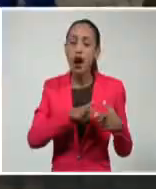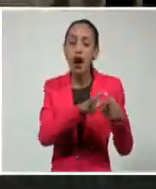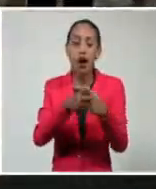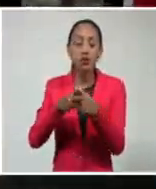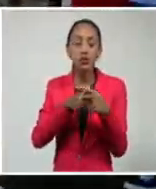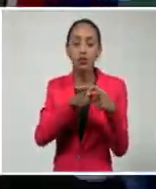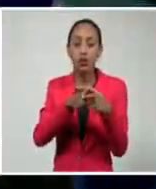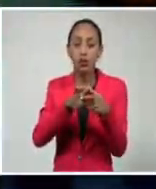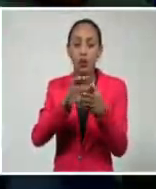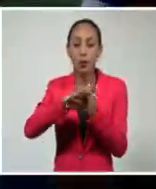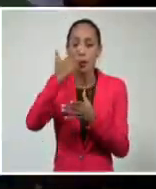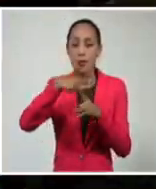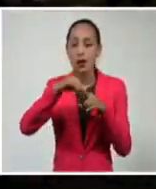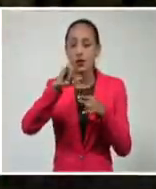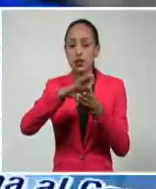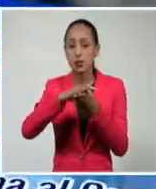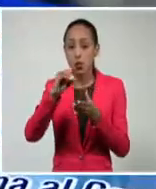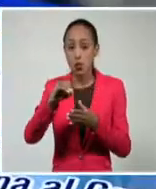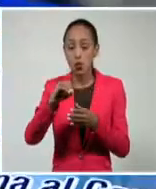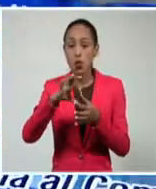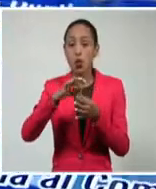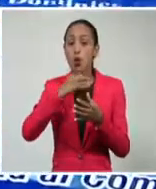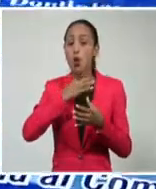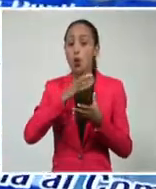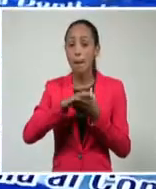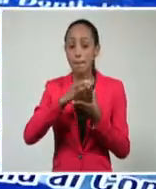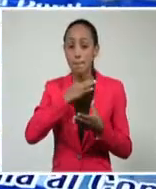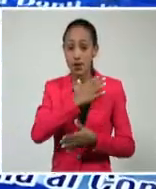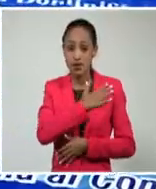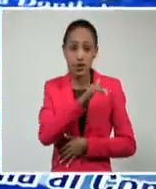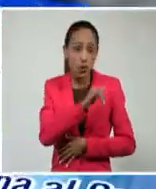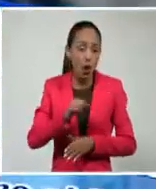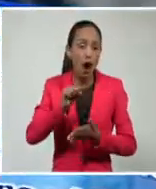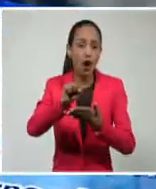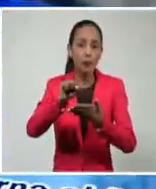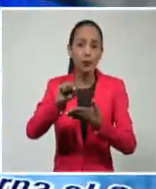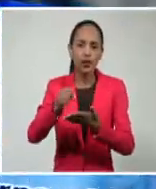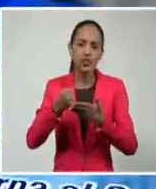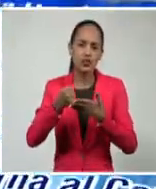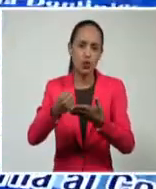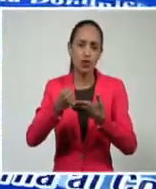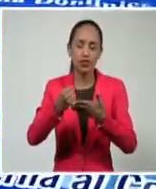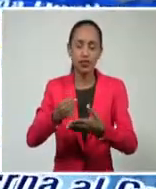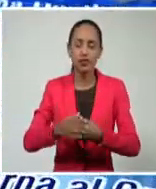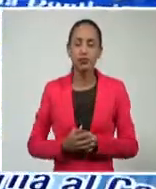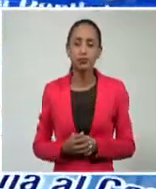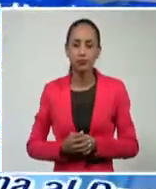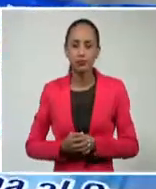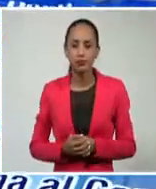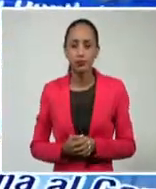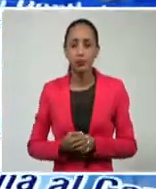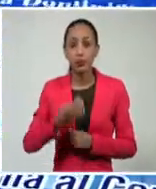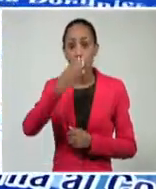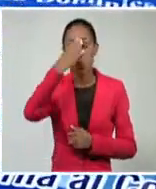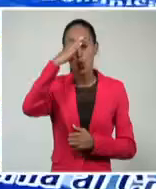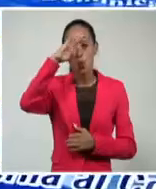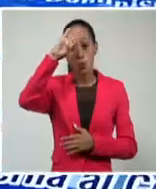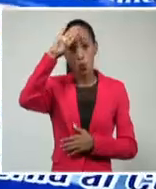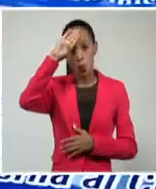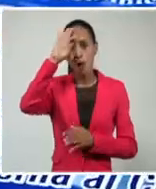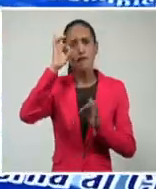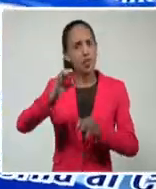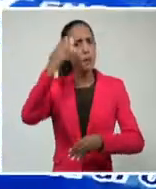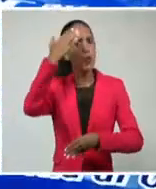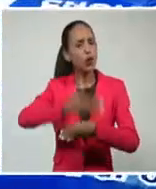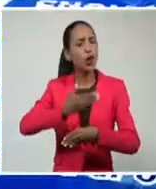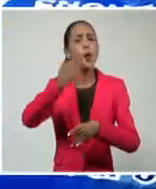Gómez y la campaña de solidaridad. Cuba ha sabido desarrollarse por encima de este bloqueo. Tiene